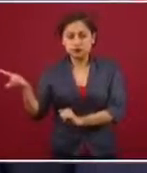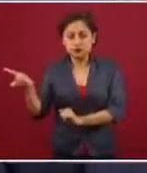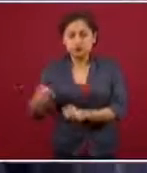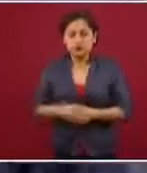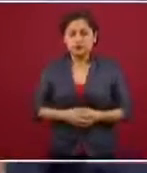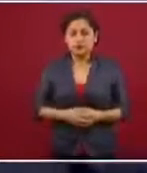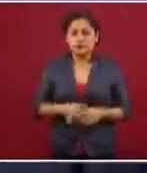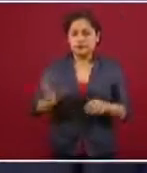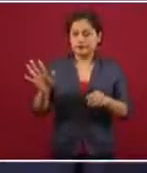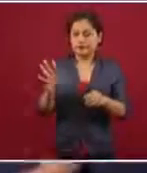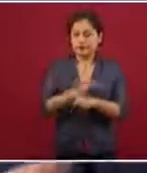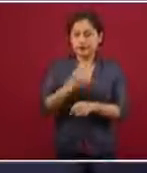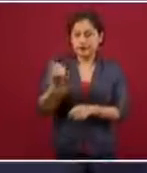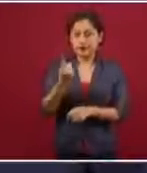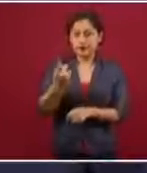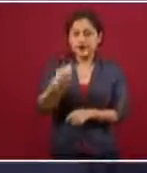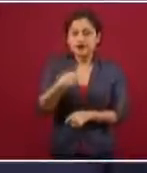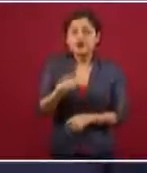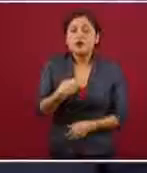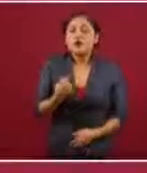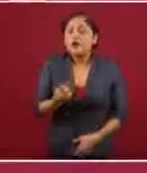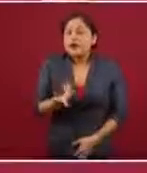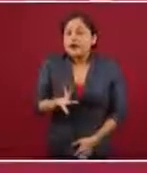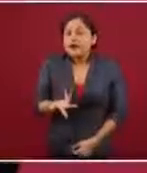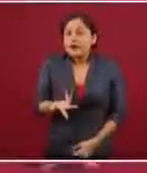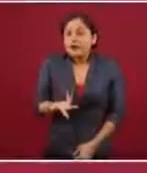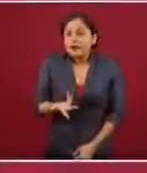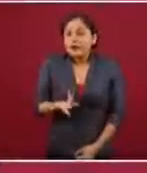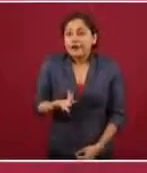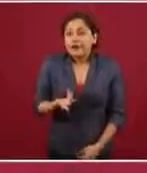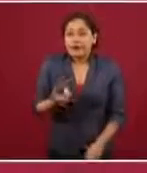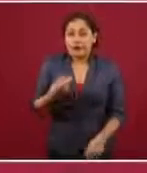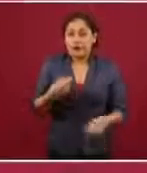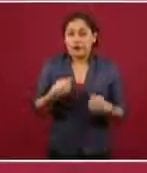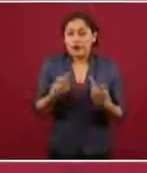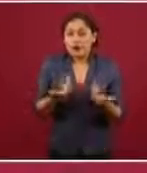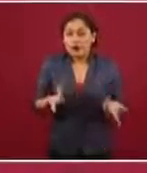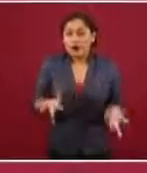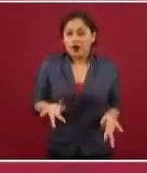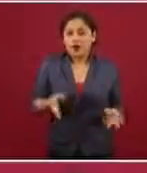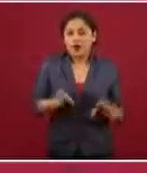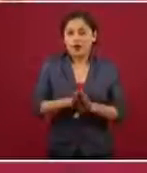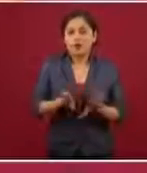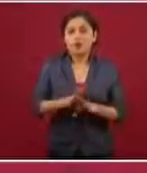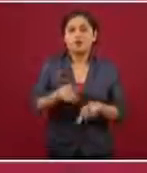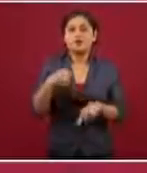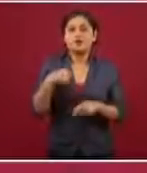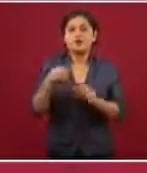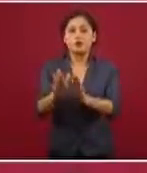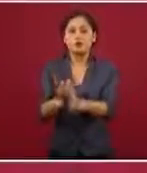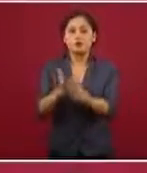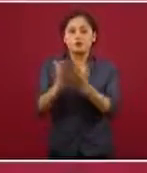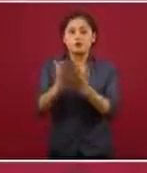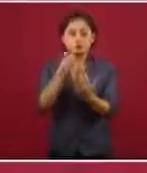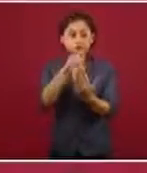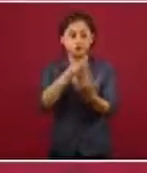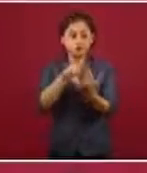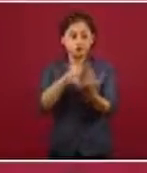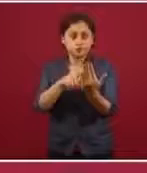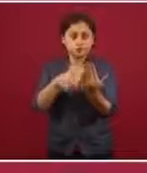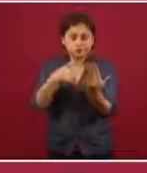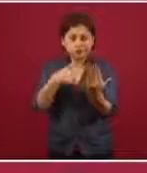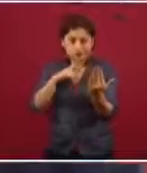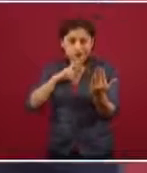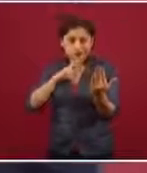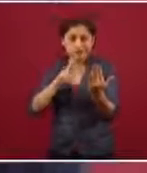o sea, porque ¿qué hago? Pues nada más saber de qué se trata, pero no nos corresponde